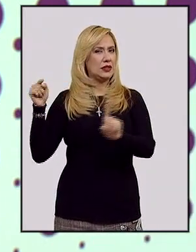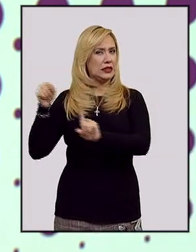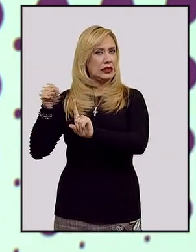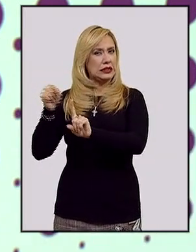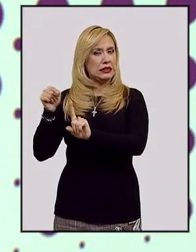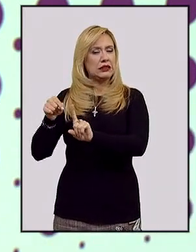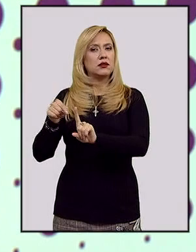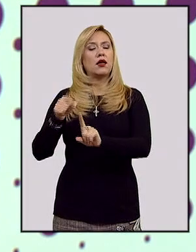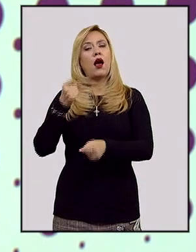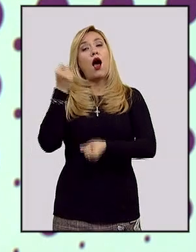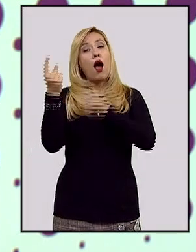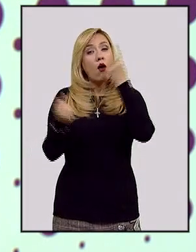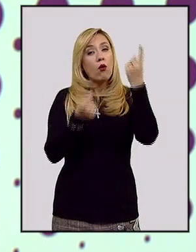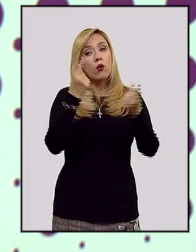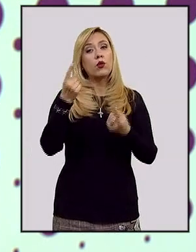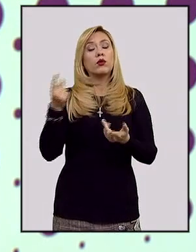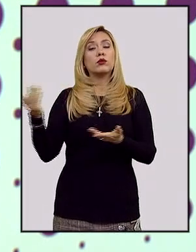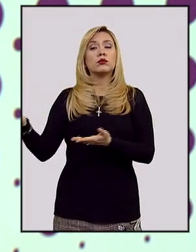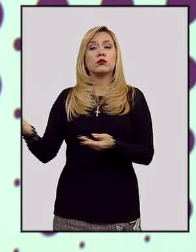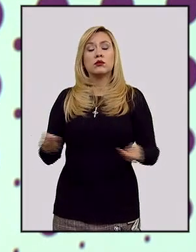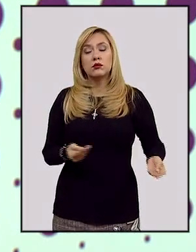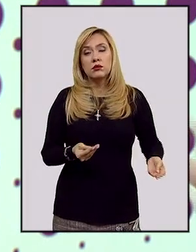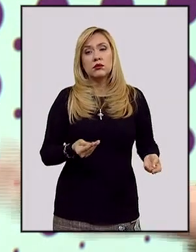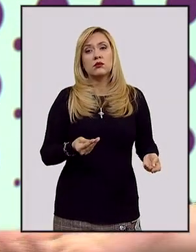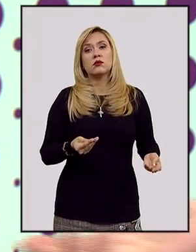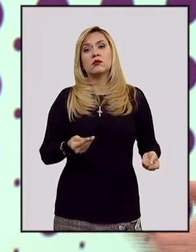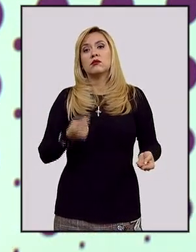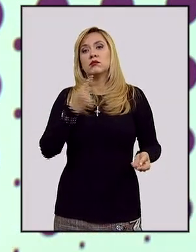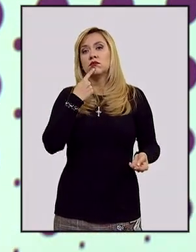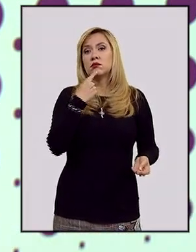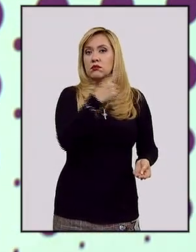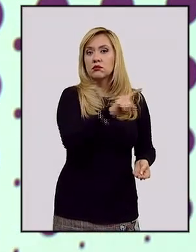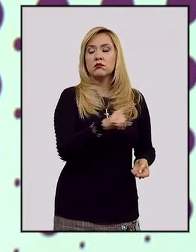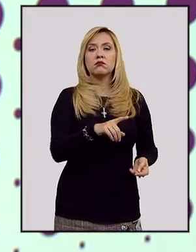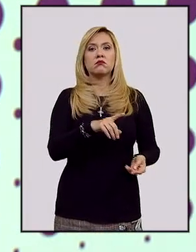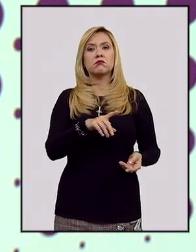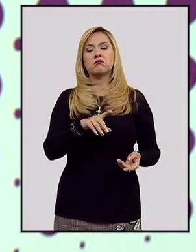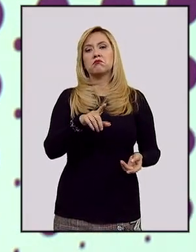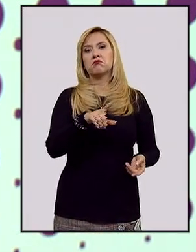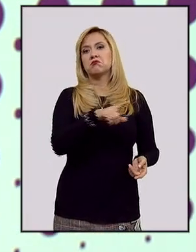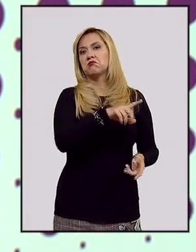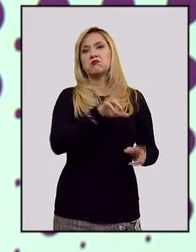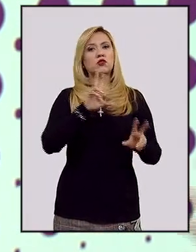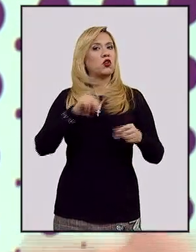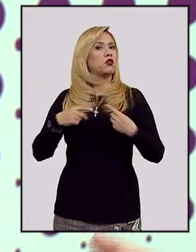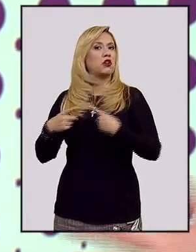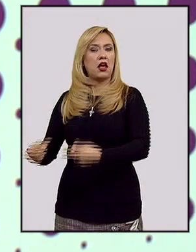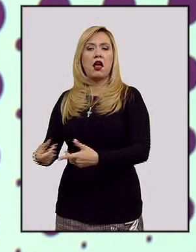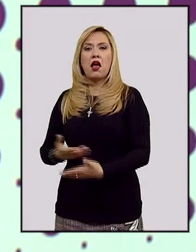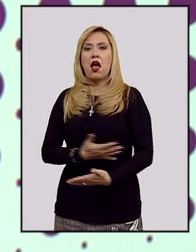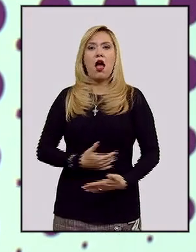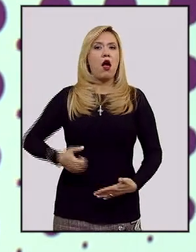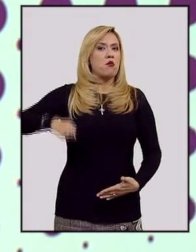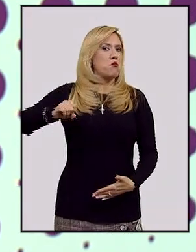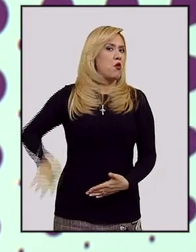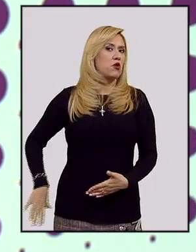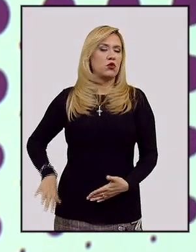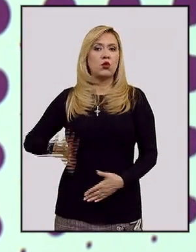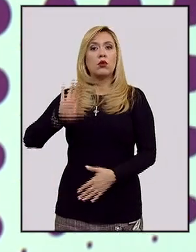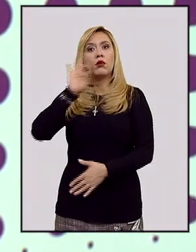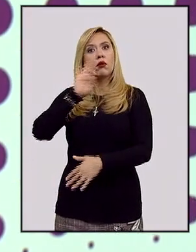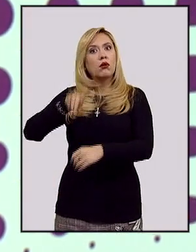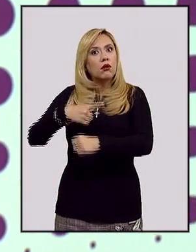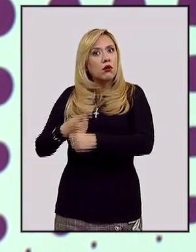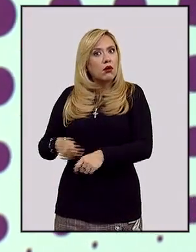en algunos casos que hemos tenido, en casos de negación de abortos por causal violación,